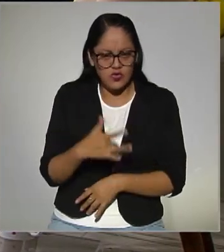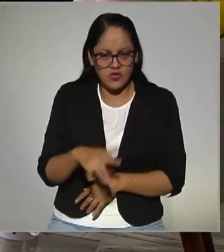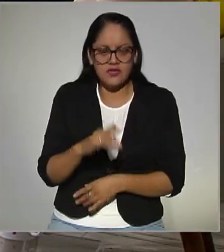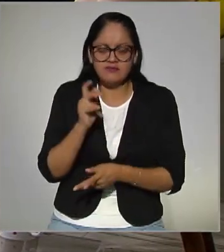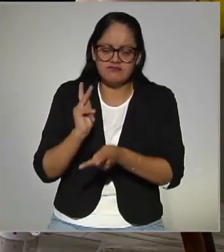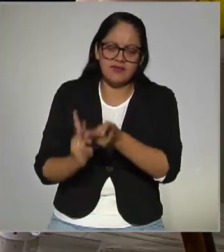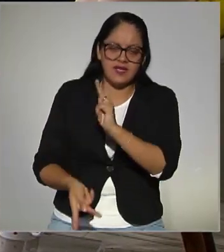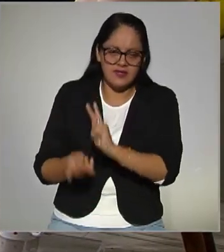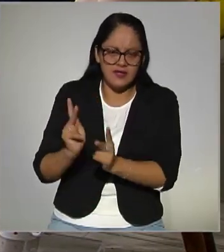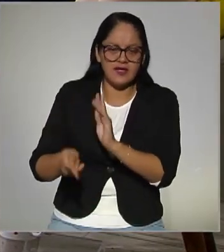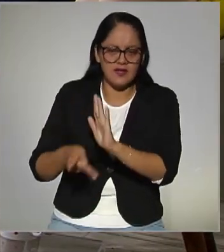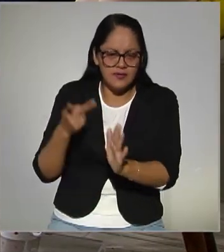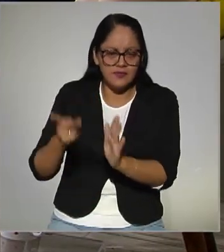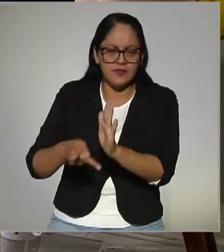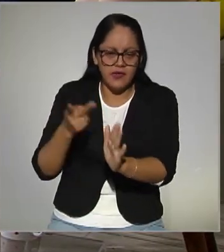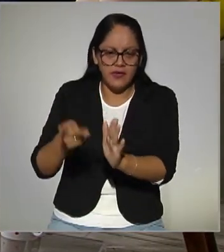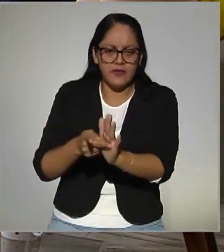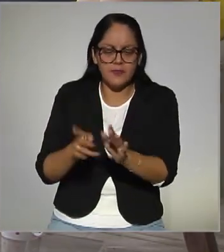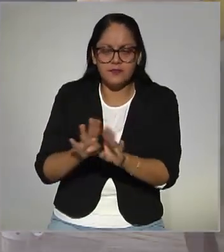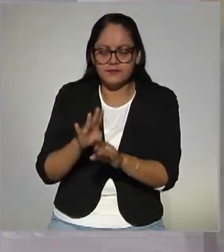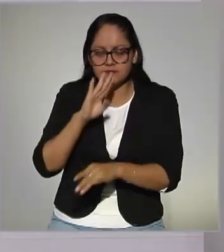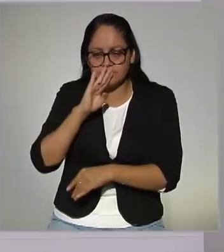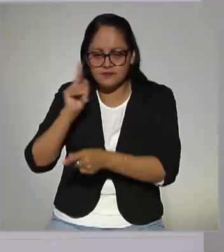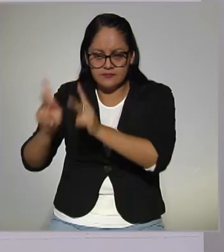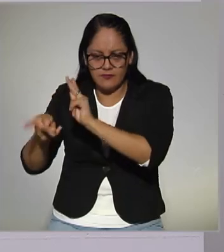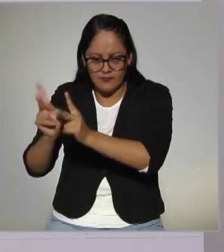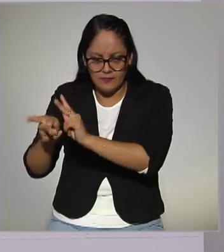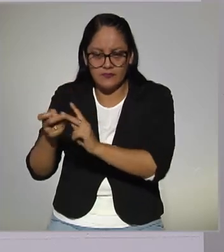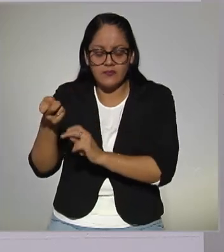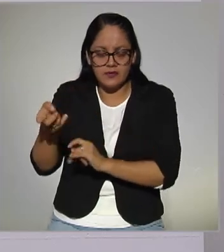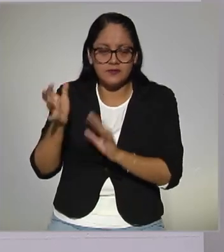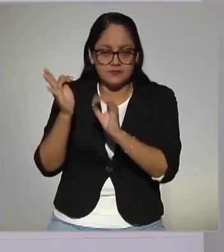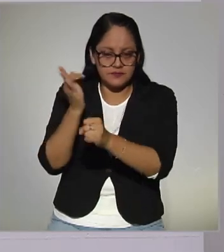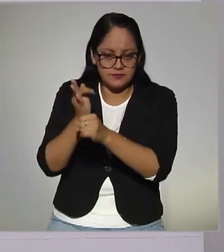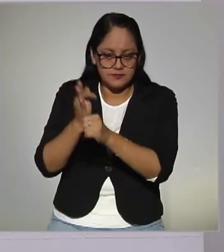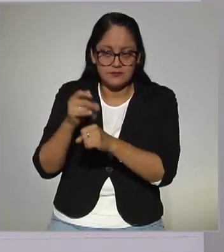hablarlo las veces que sea necesario con mi mamá, que es la que ahorita ya me